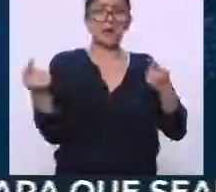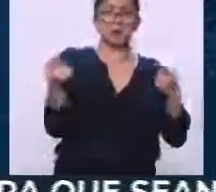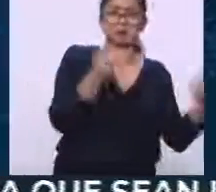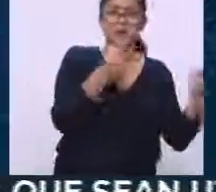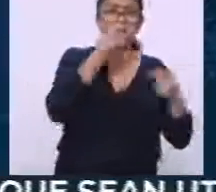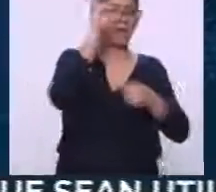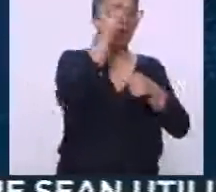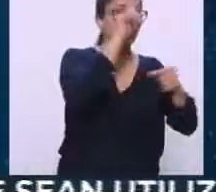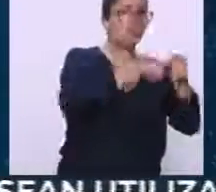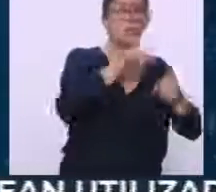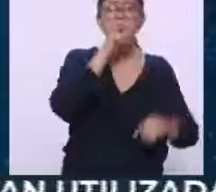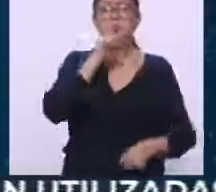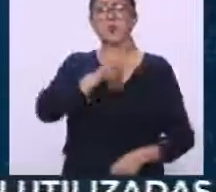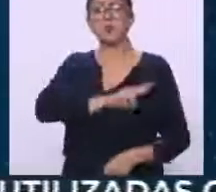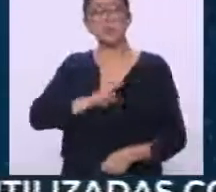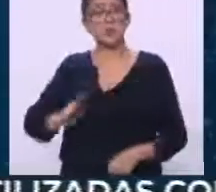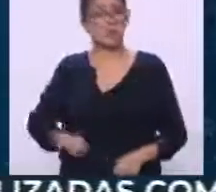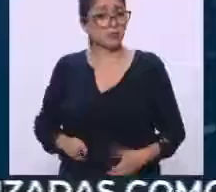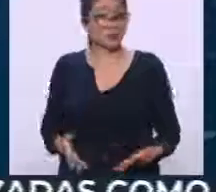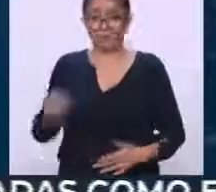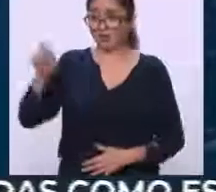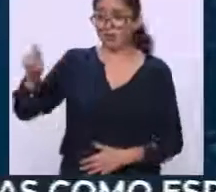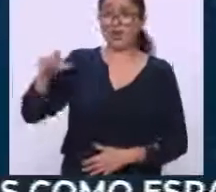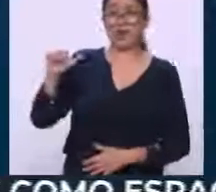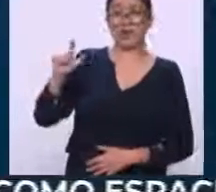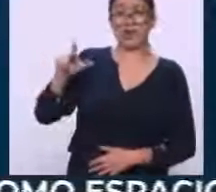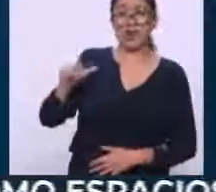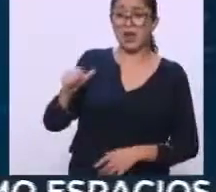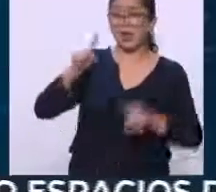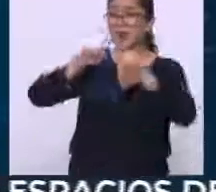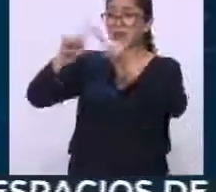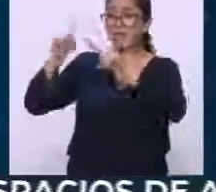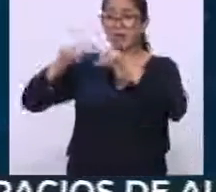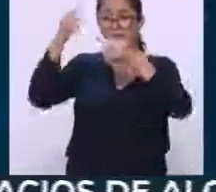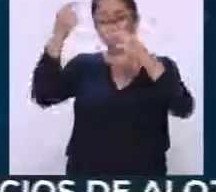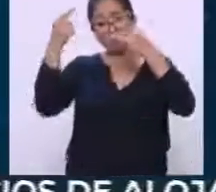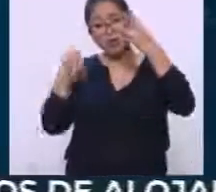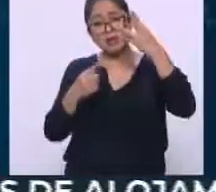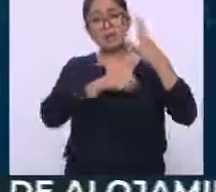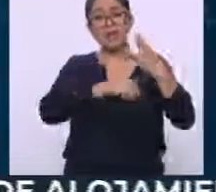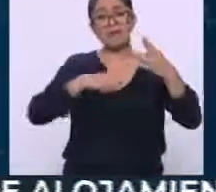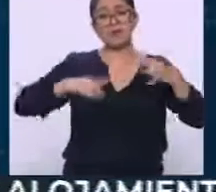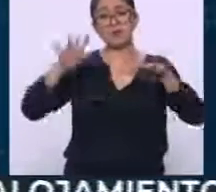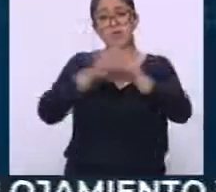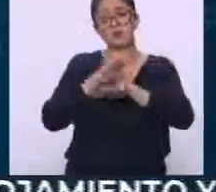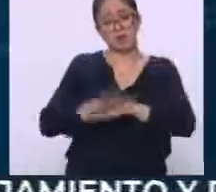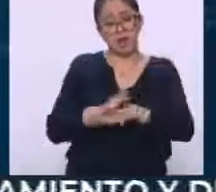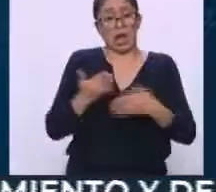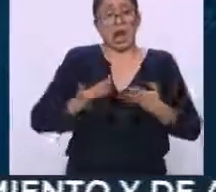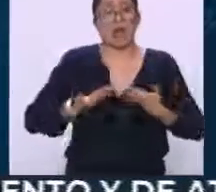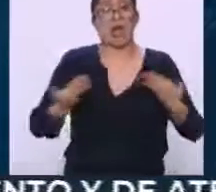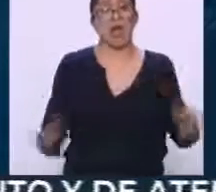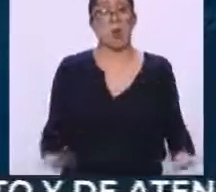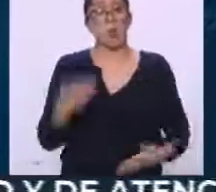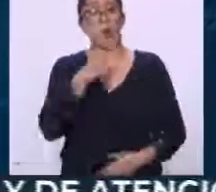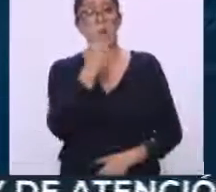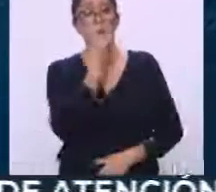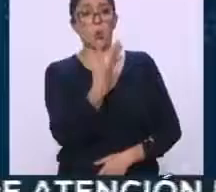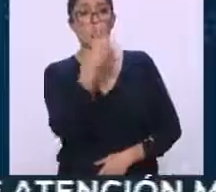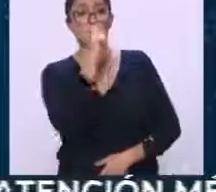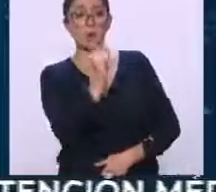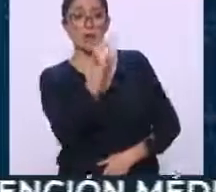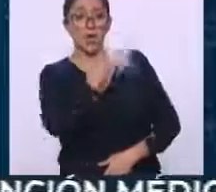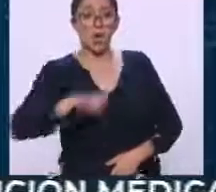decir, lo que dice Adriana también allí es, tendríamos que estar replanteando muchas cosas. La 4T nos permite o nos invita a hacer